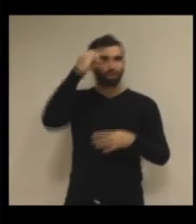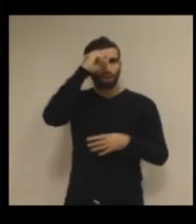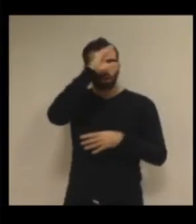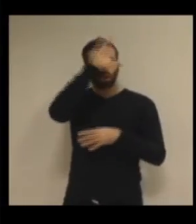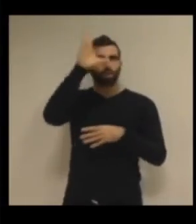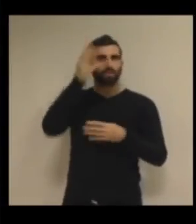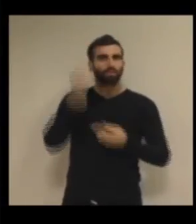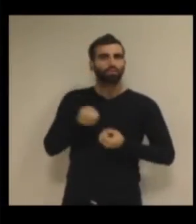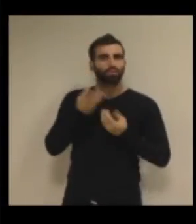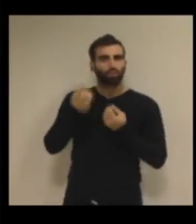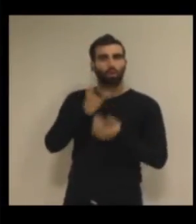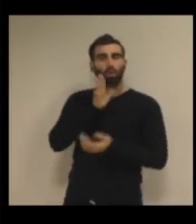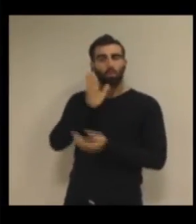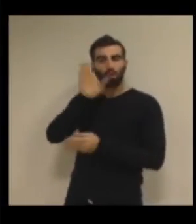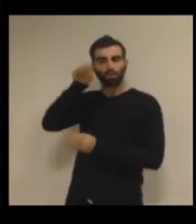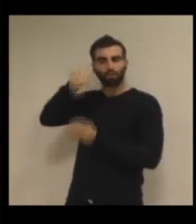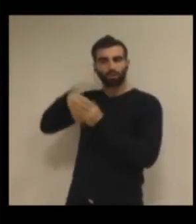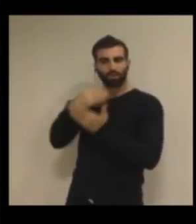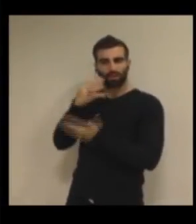en el CENTAC.